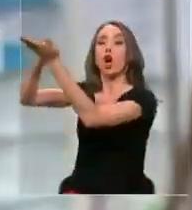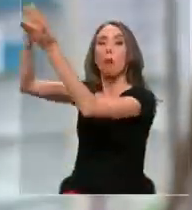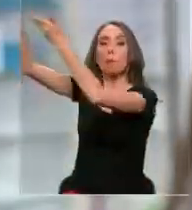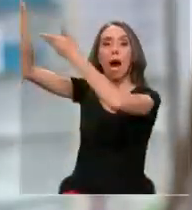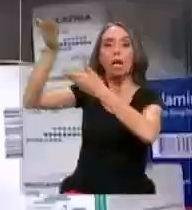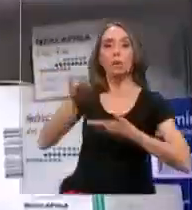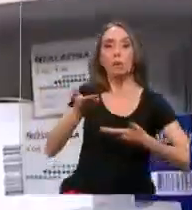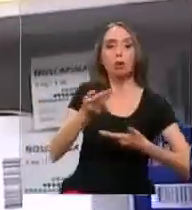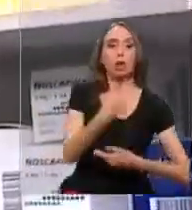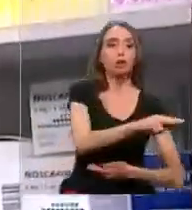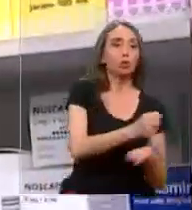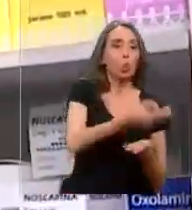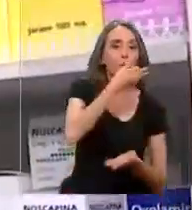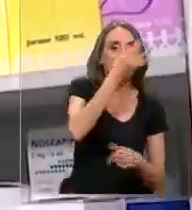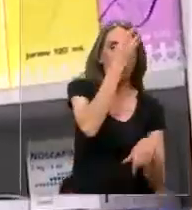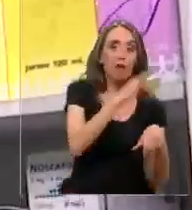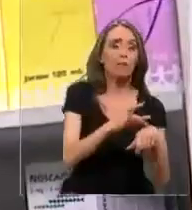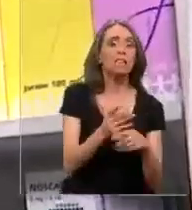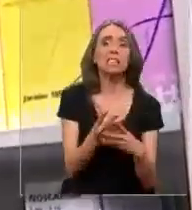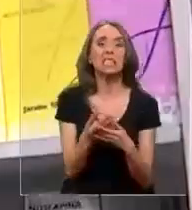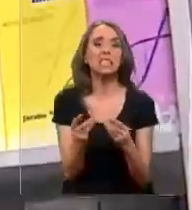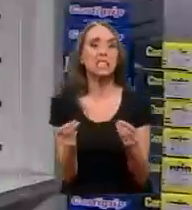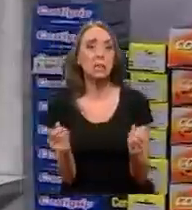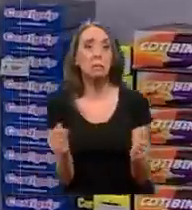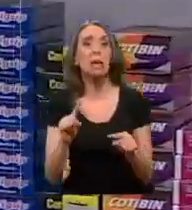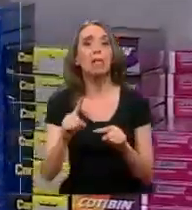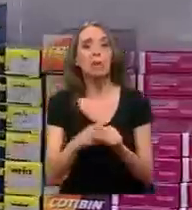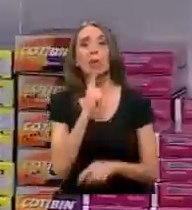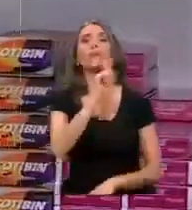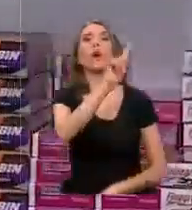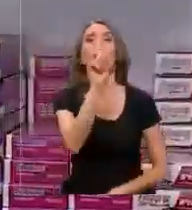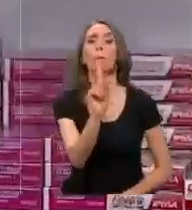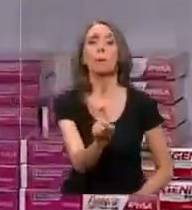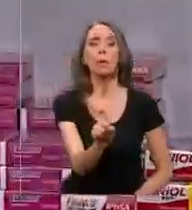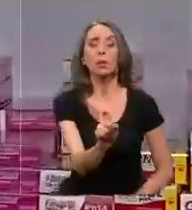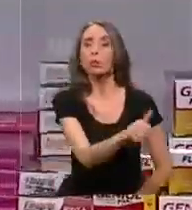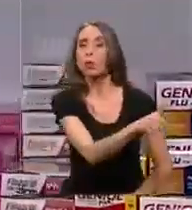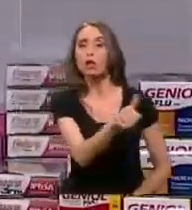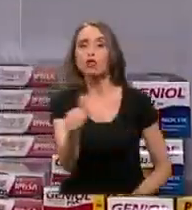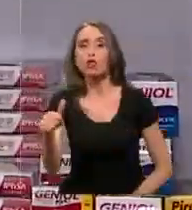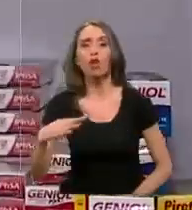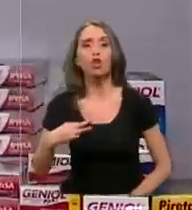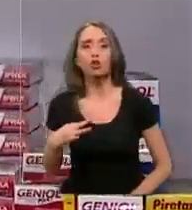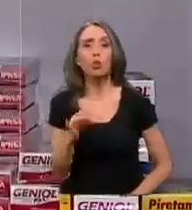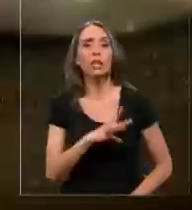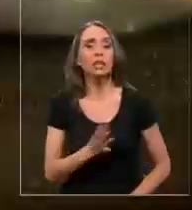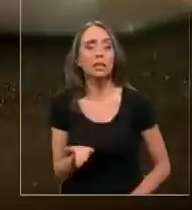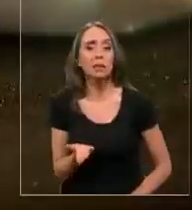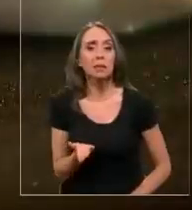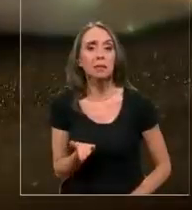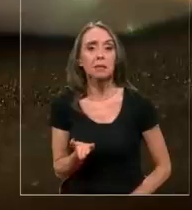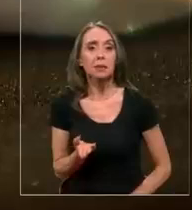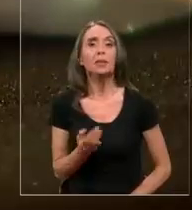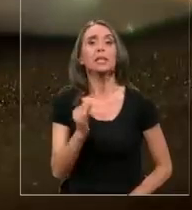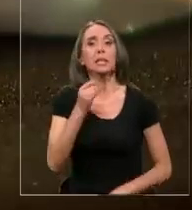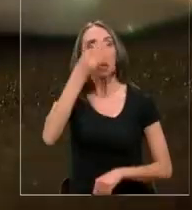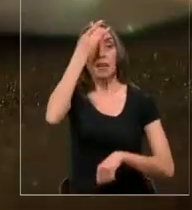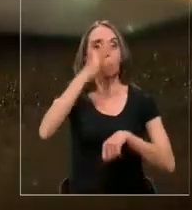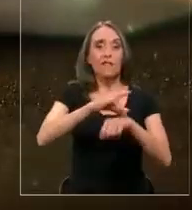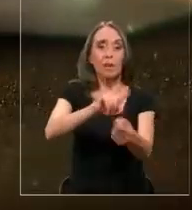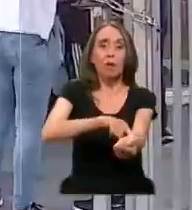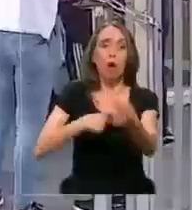sus medicamentos un proceso simple que abre nuevamente la pregunta que se hacen todos los ciudadanos y especialmente los enfermos